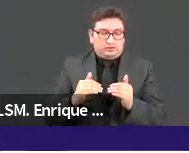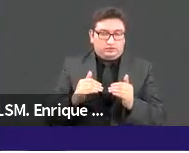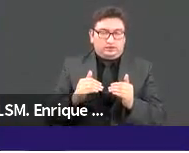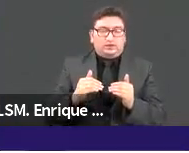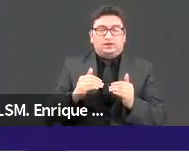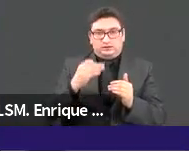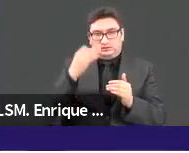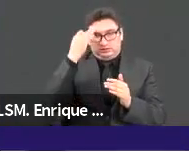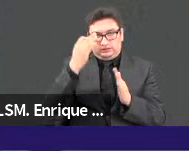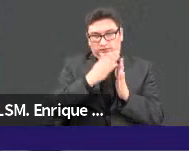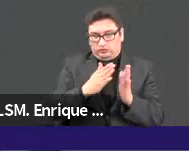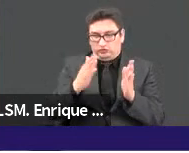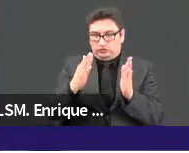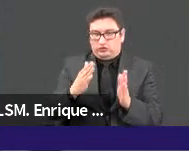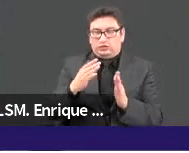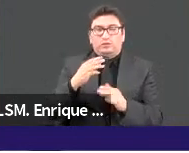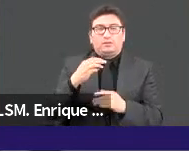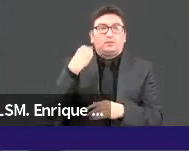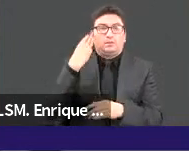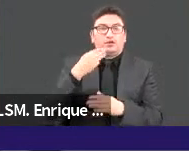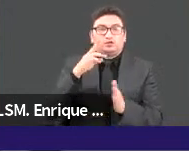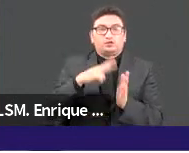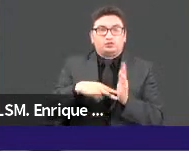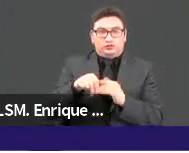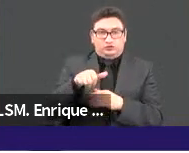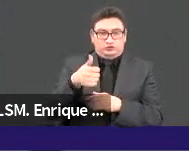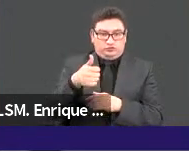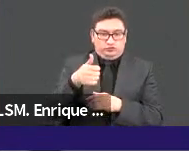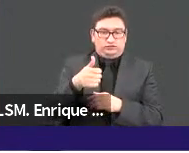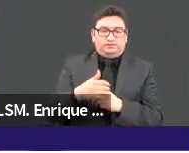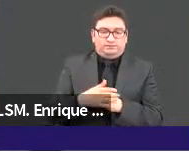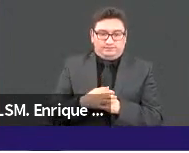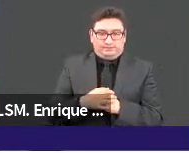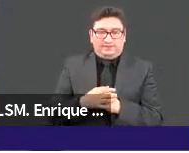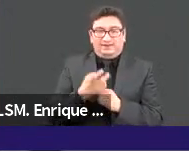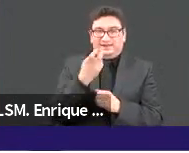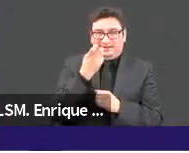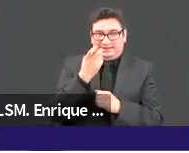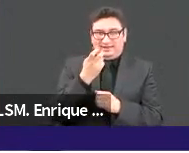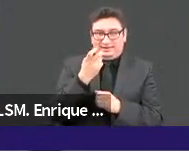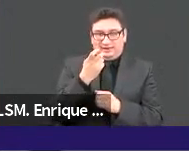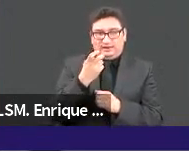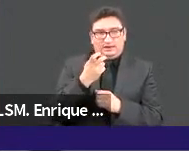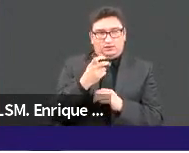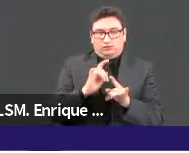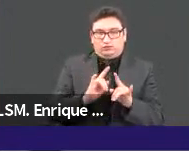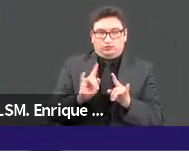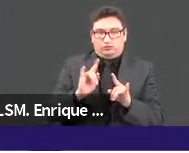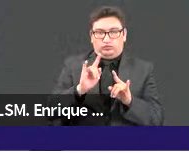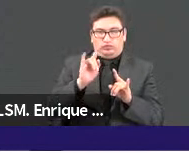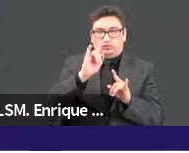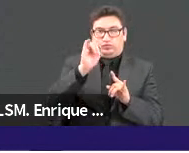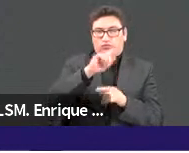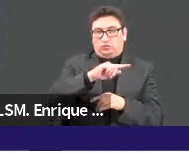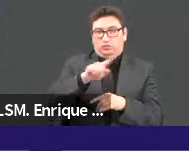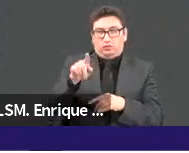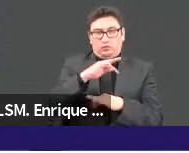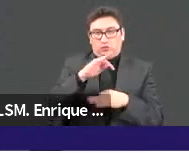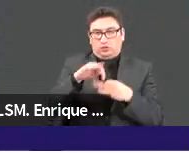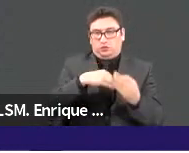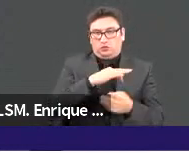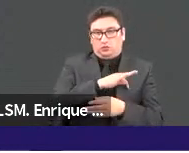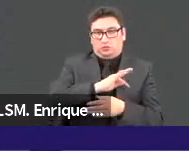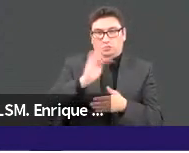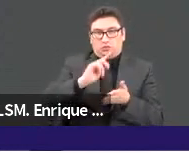incluso novena época en marzo de 2011. Son los que están a disposición para que